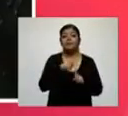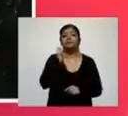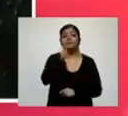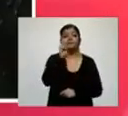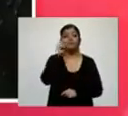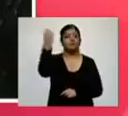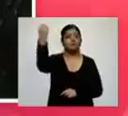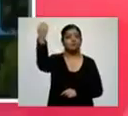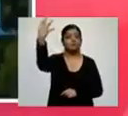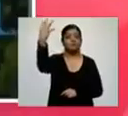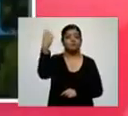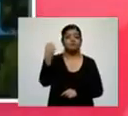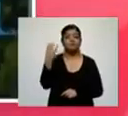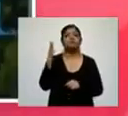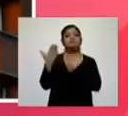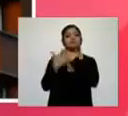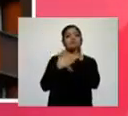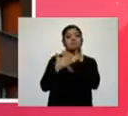de tránsito.